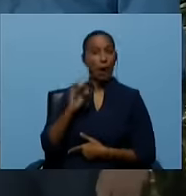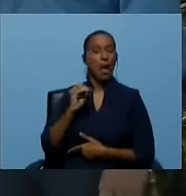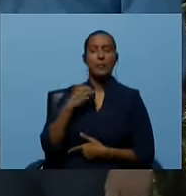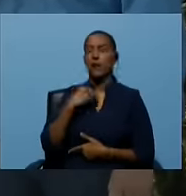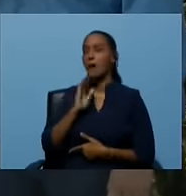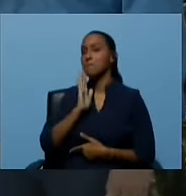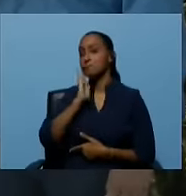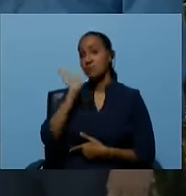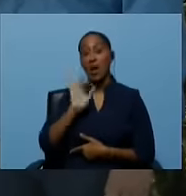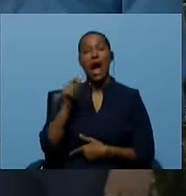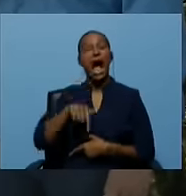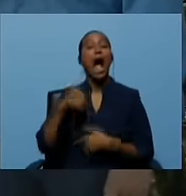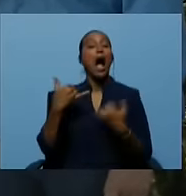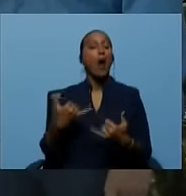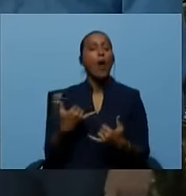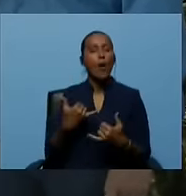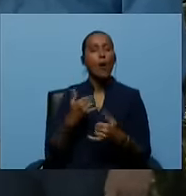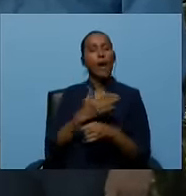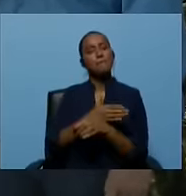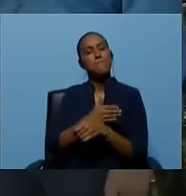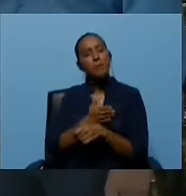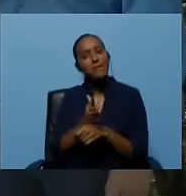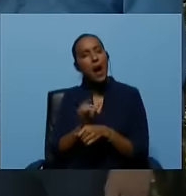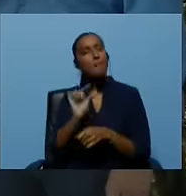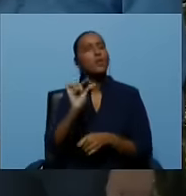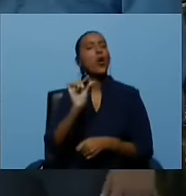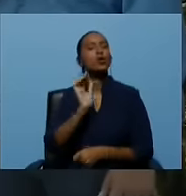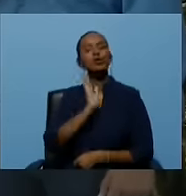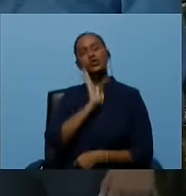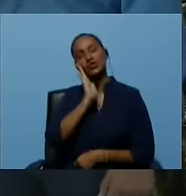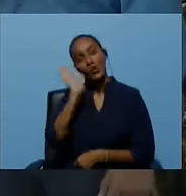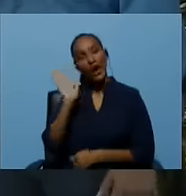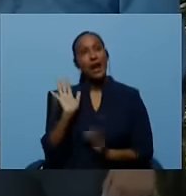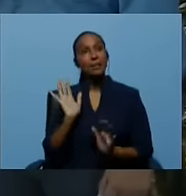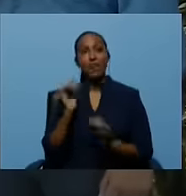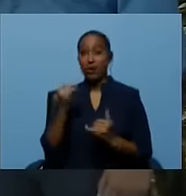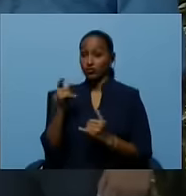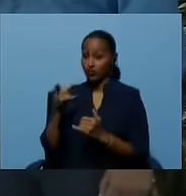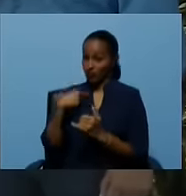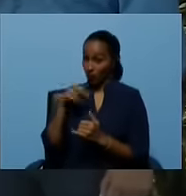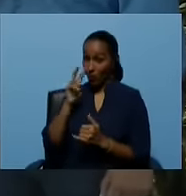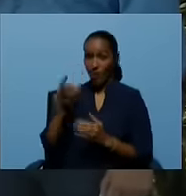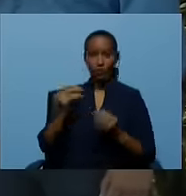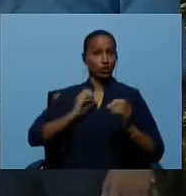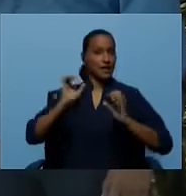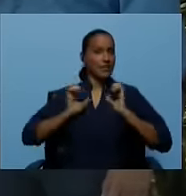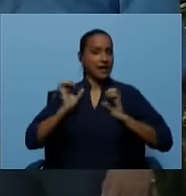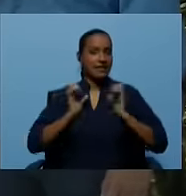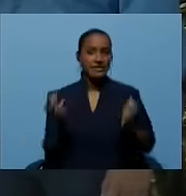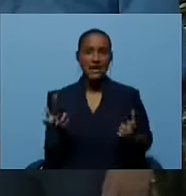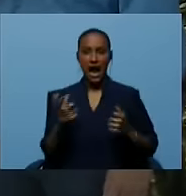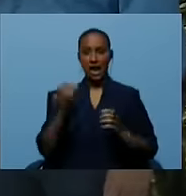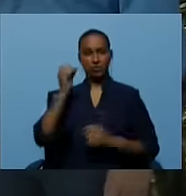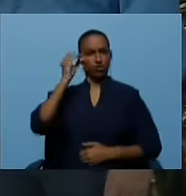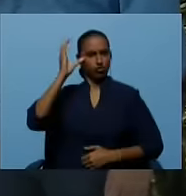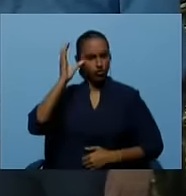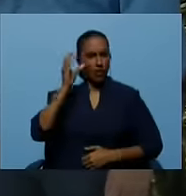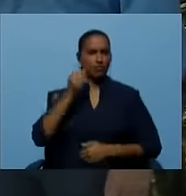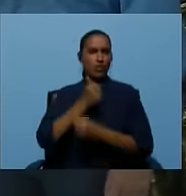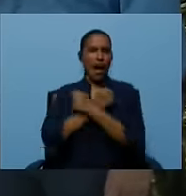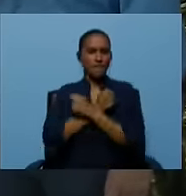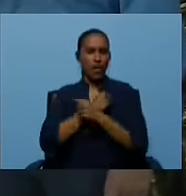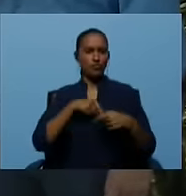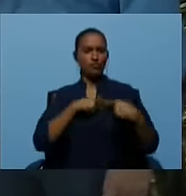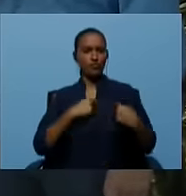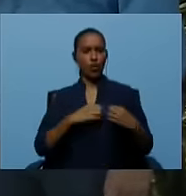Ahora medio duermo. Así que tienes la energía, el conocimiento, la inspiración y el amor suficiente en tu corazón para ser